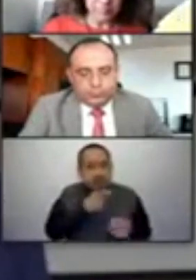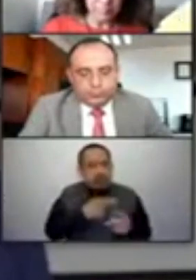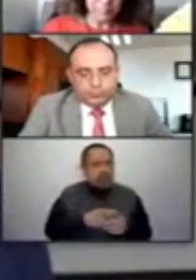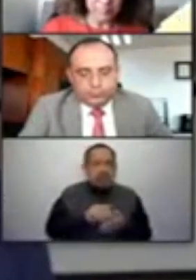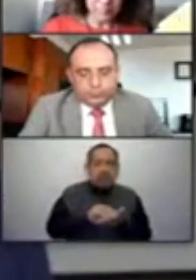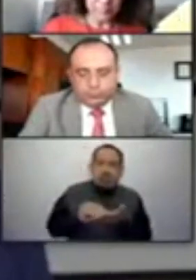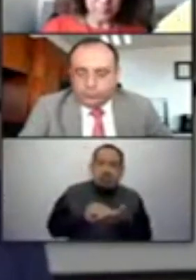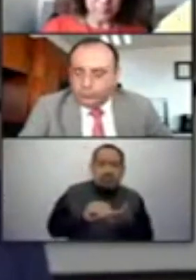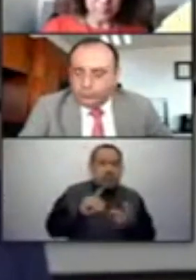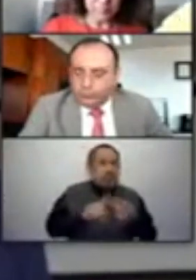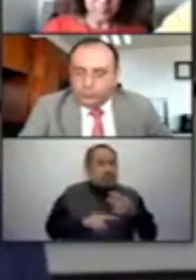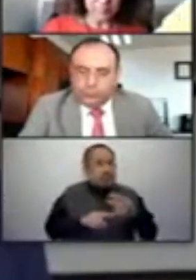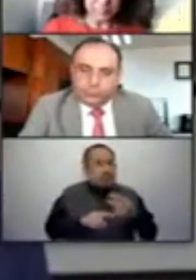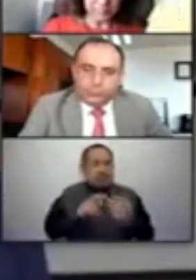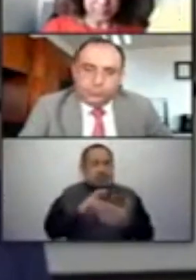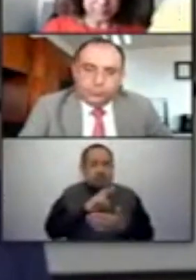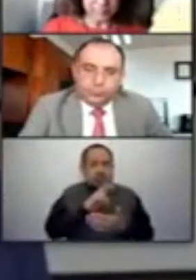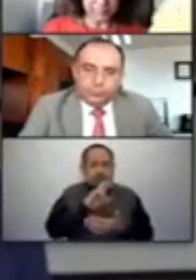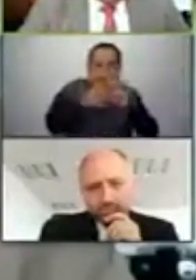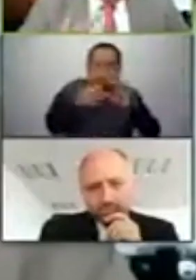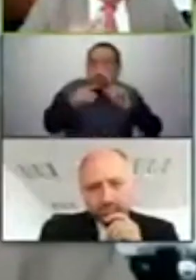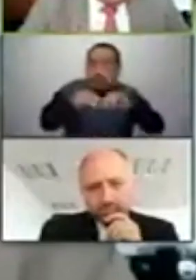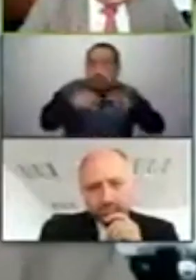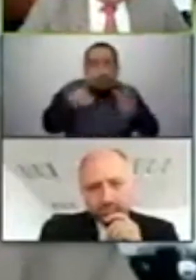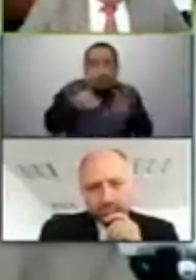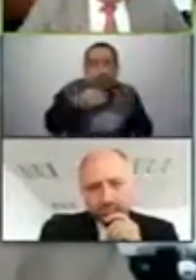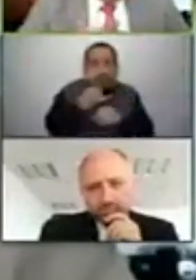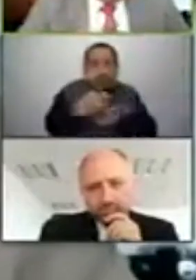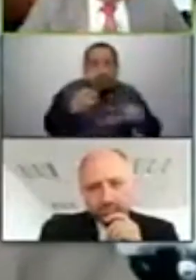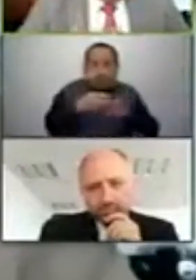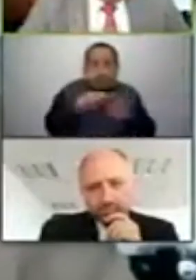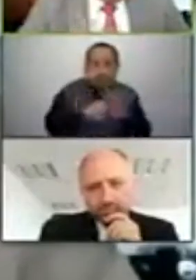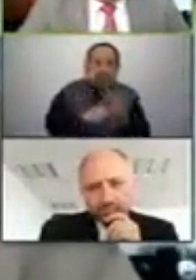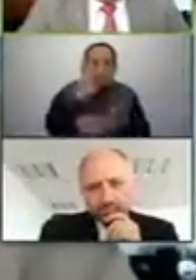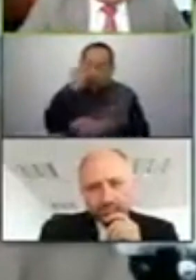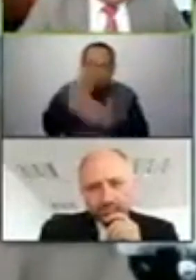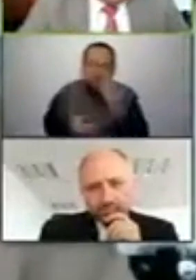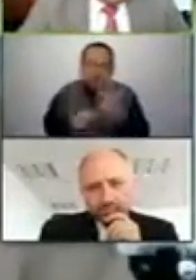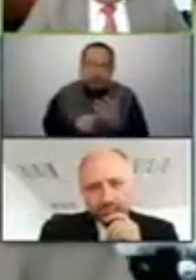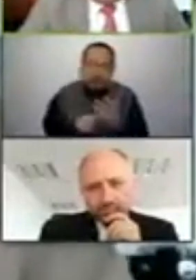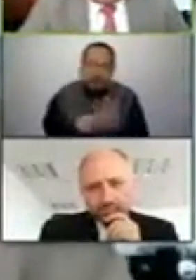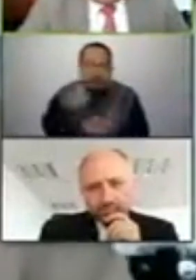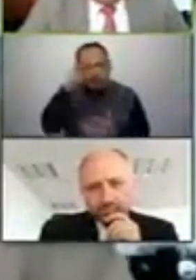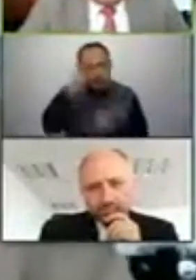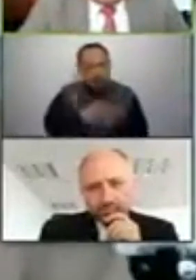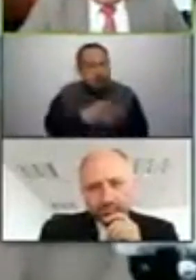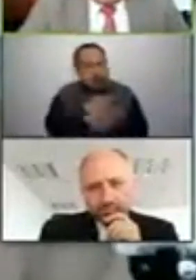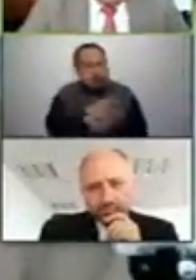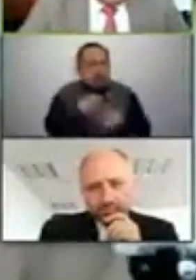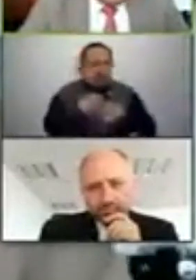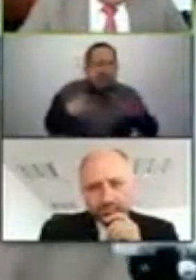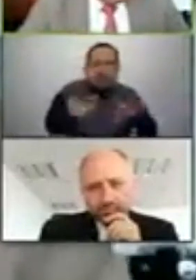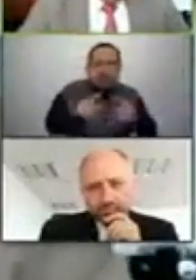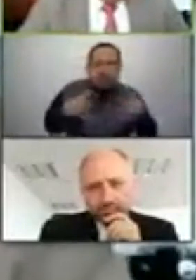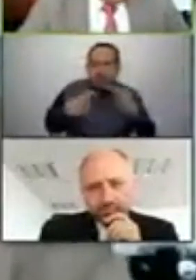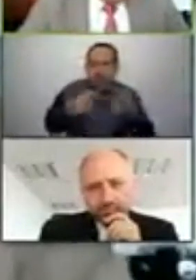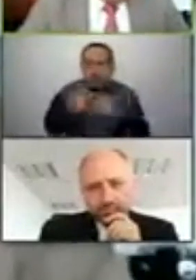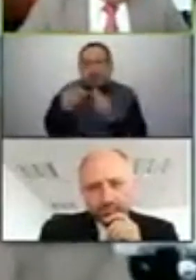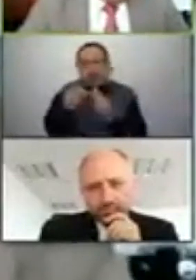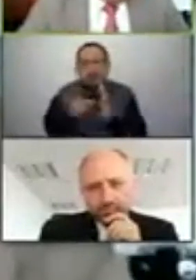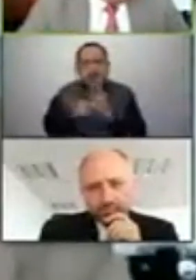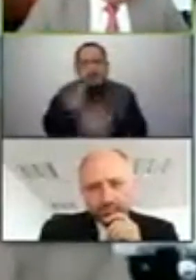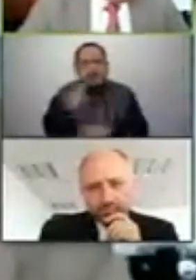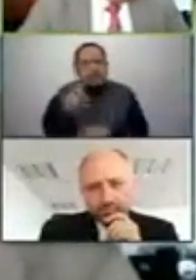también se le atribuyeron al gobierno del estado. En sesión pública, el magistrado presidente Rubén Jesús Lara Patrón presentó